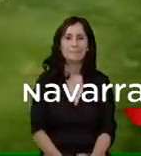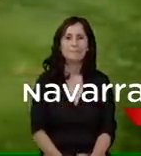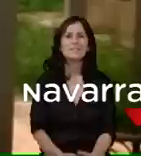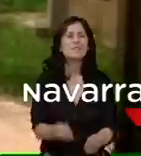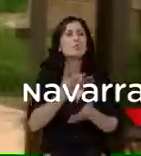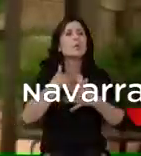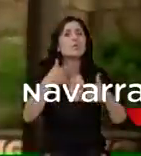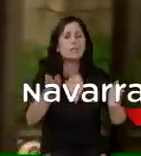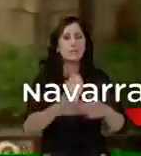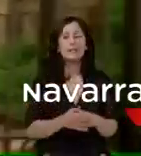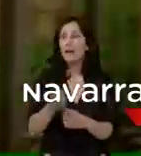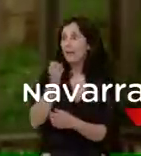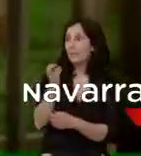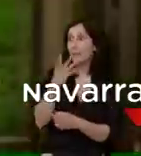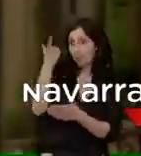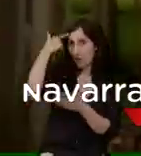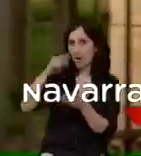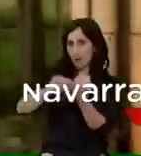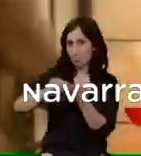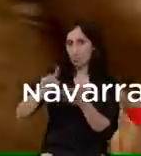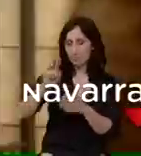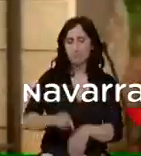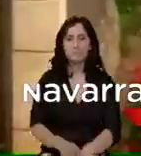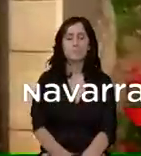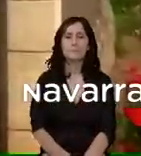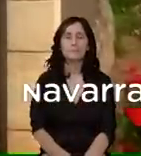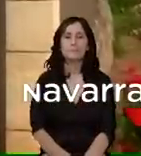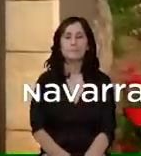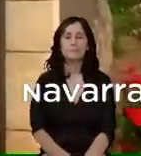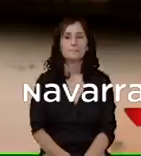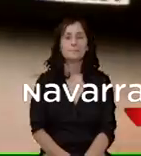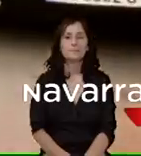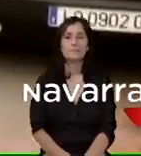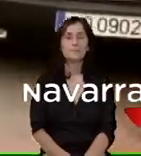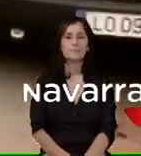Cuando quieras, Paula. Ah, vale, lo voy a apuntar. Adiós.